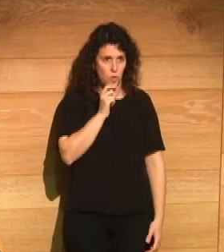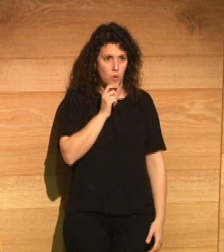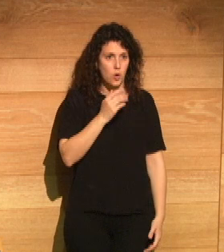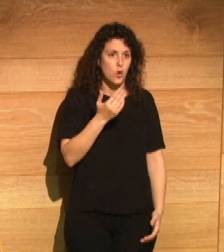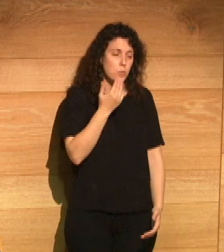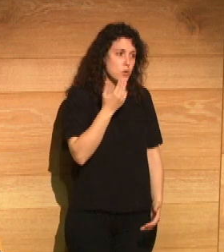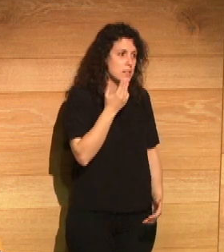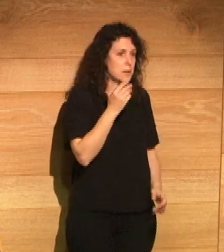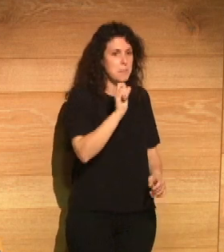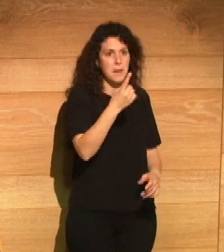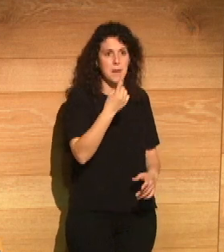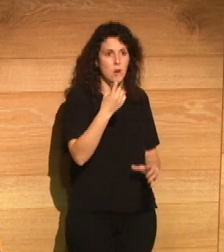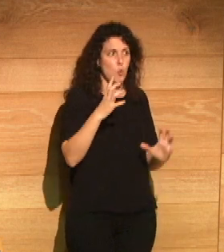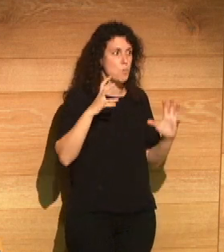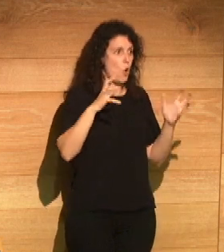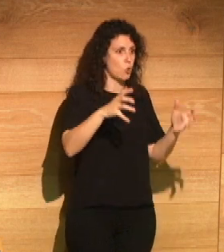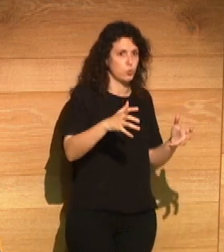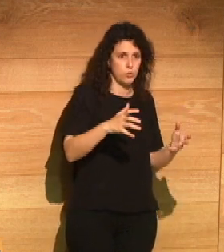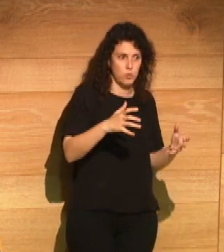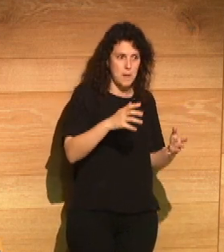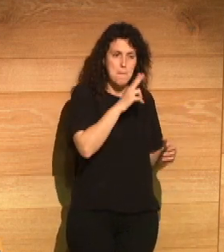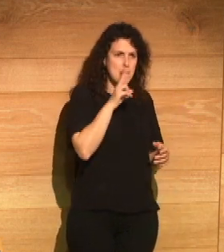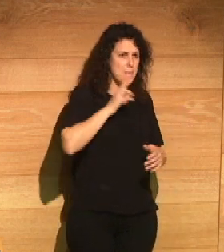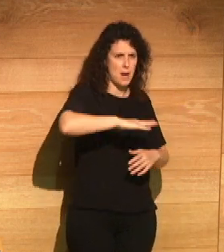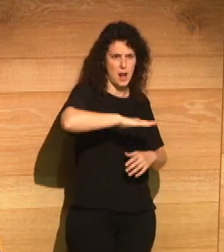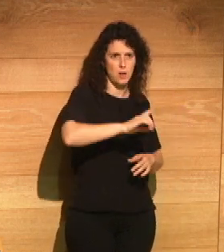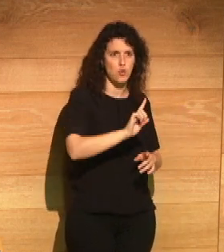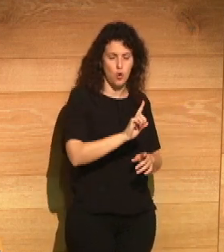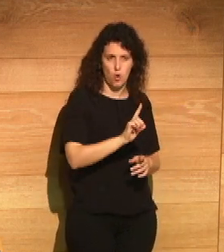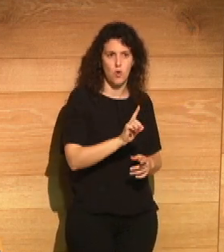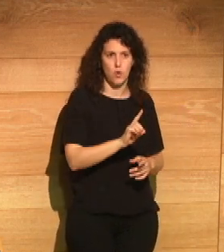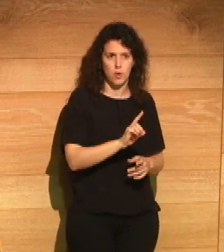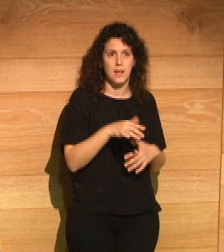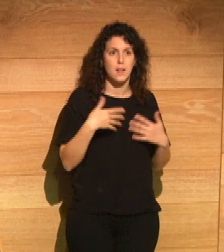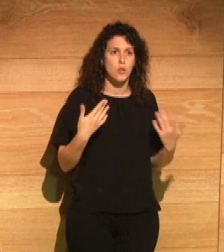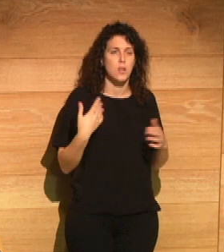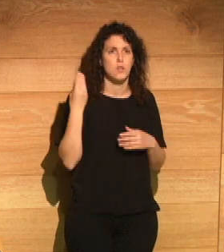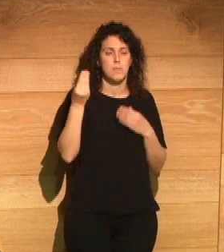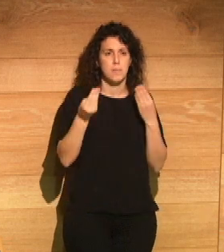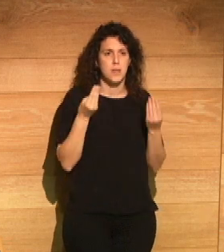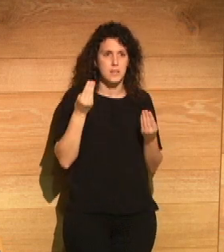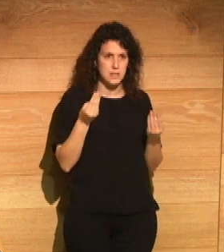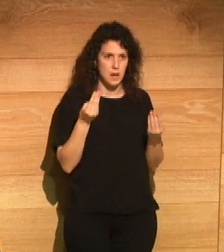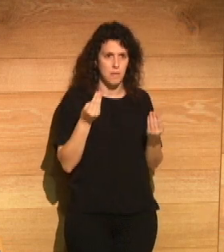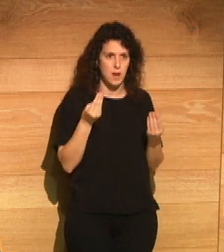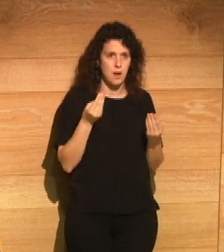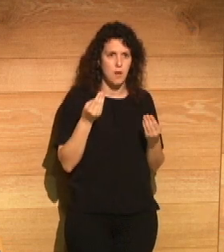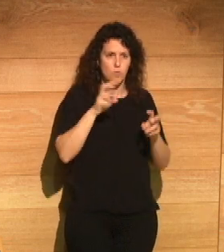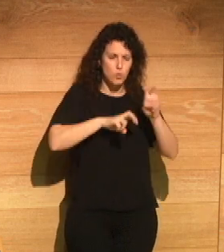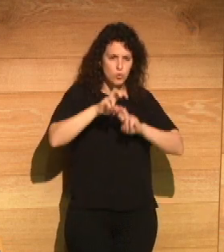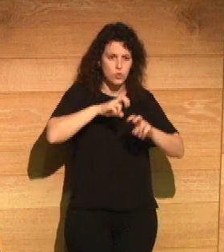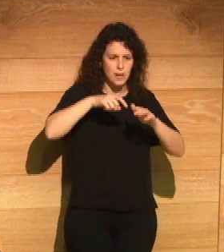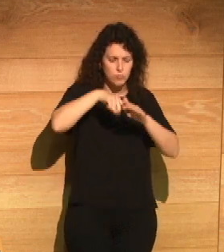un monstruo, que no sea la mala madre, que sea un ser humano. Y entonces yo creo que ahí empecé a escarbar en mi historia